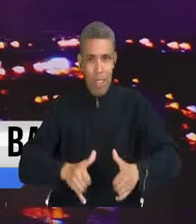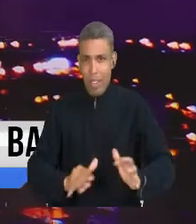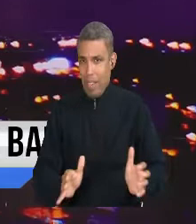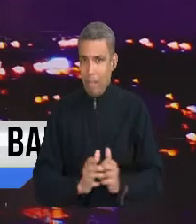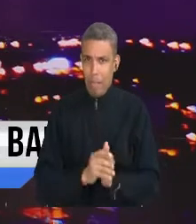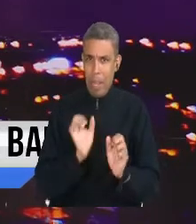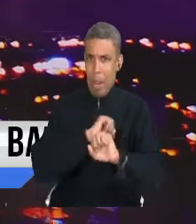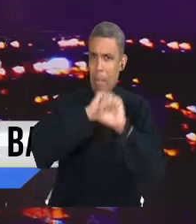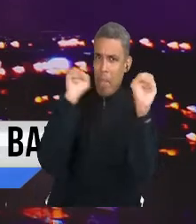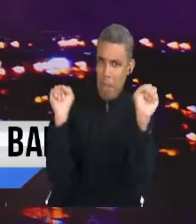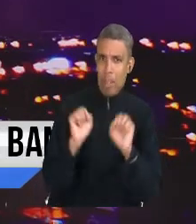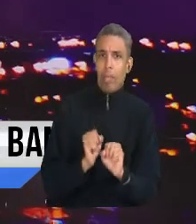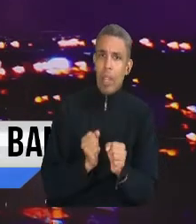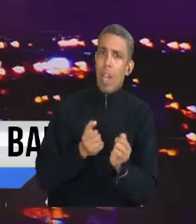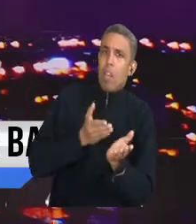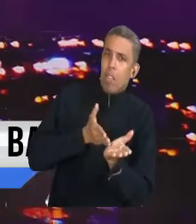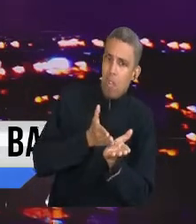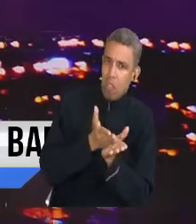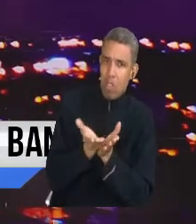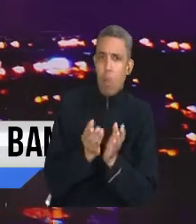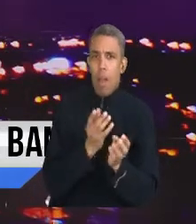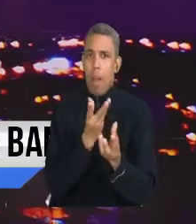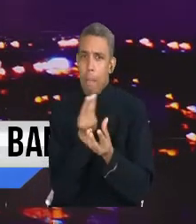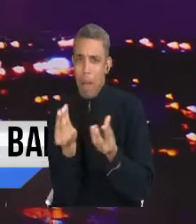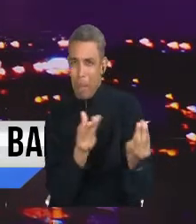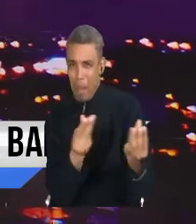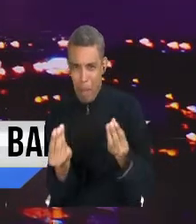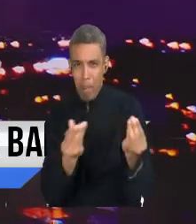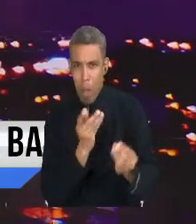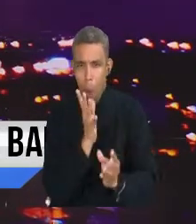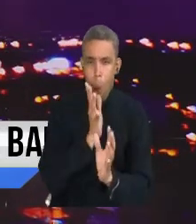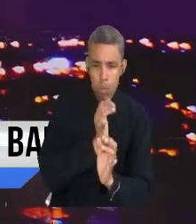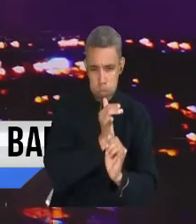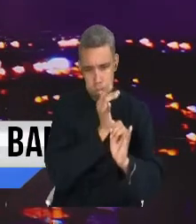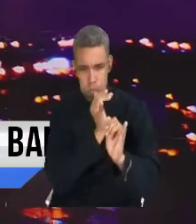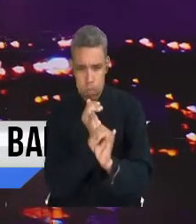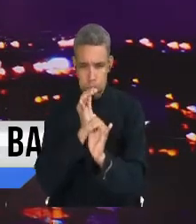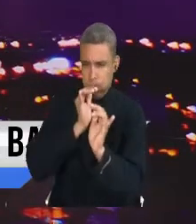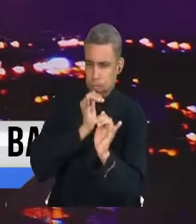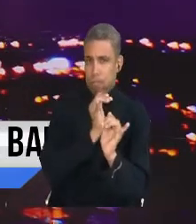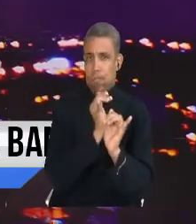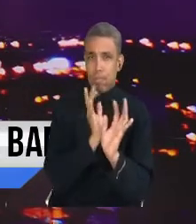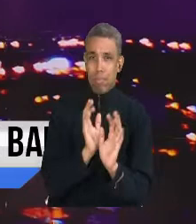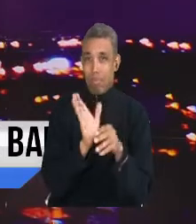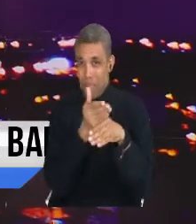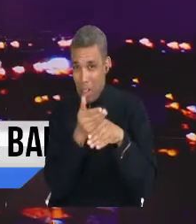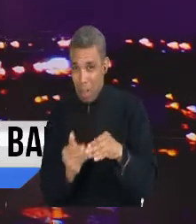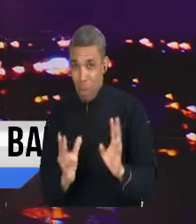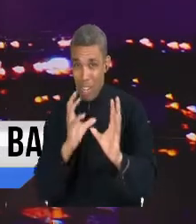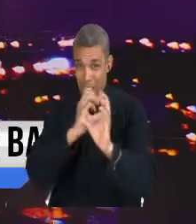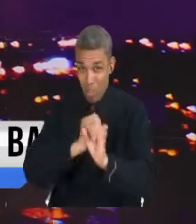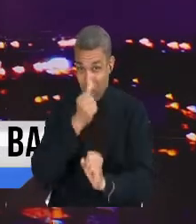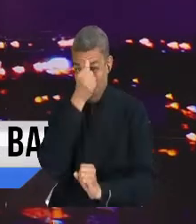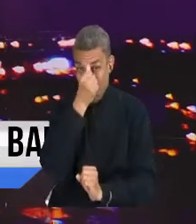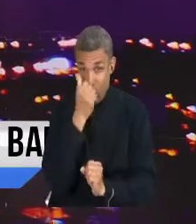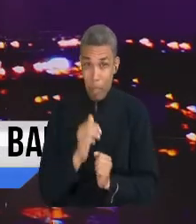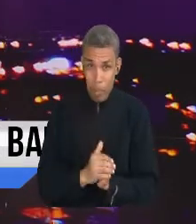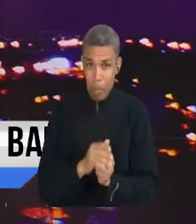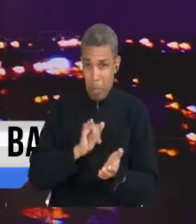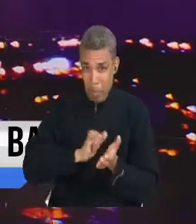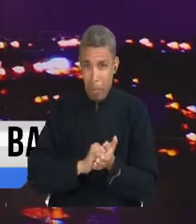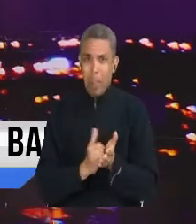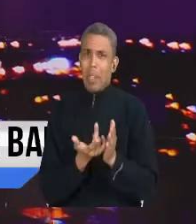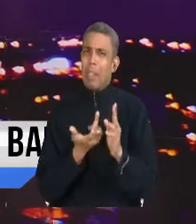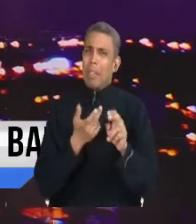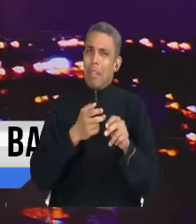ya en la tarde, a partir de las 7 de la noche, pues la gran final del Festival Nacional de Bandas Folclóricas. Las bandas invitadas en esta